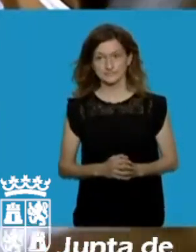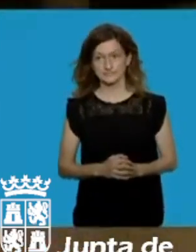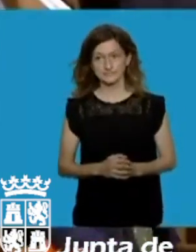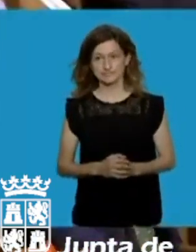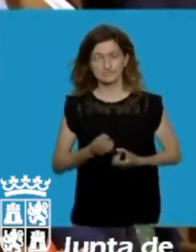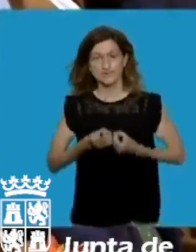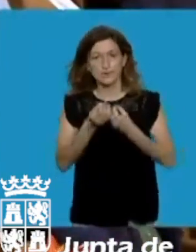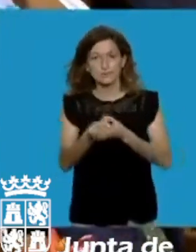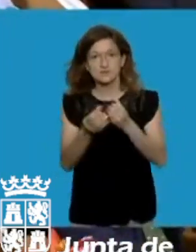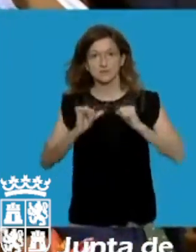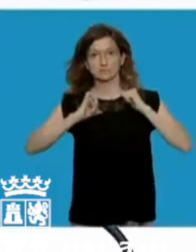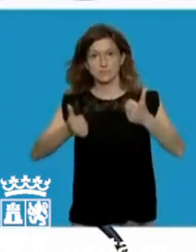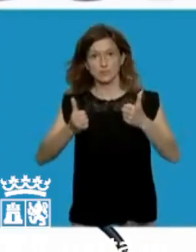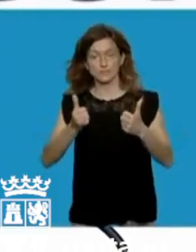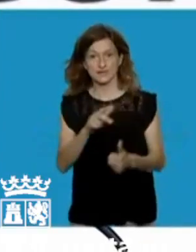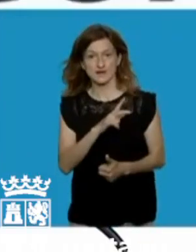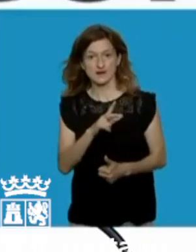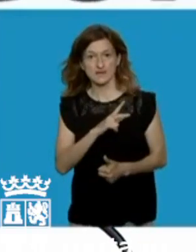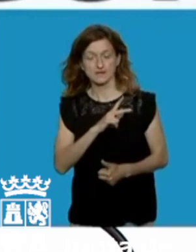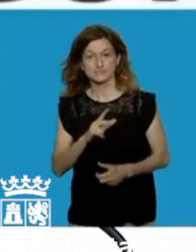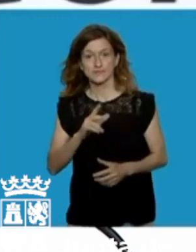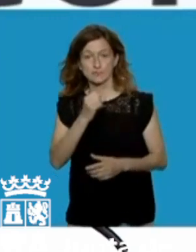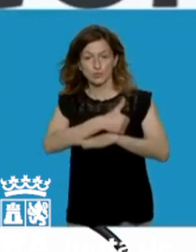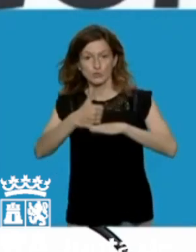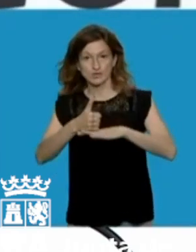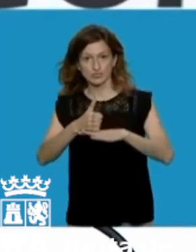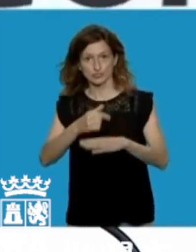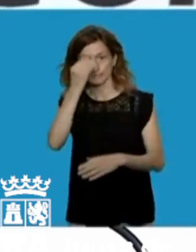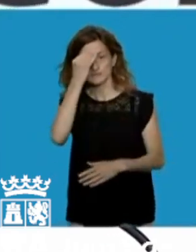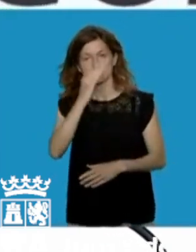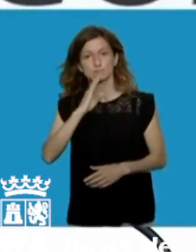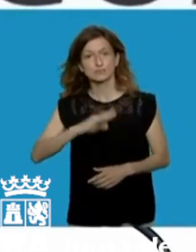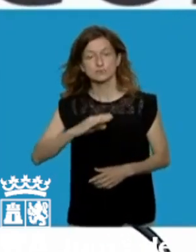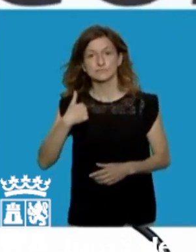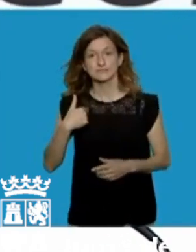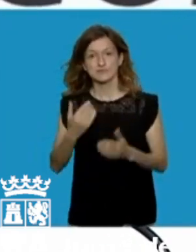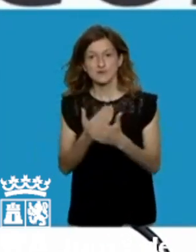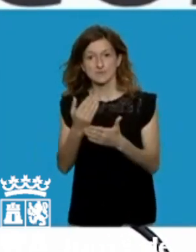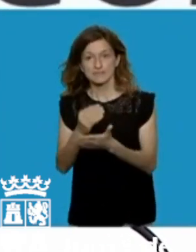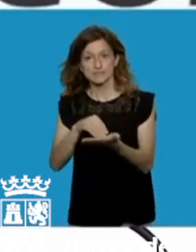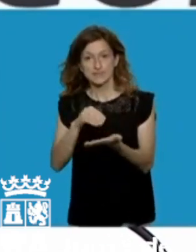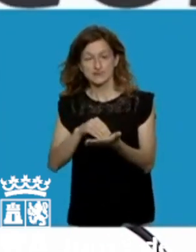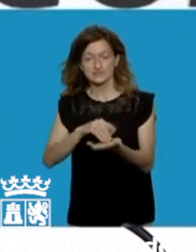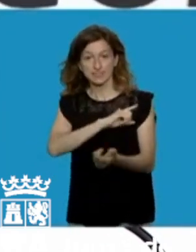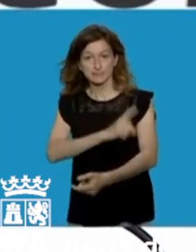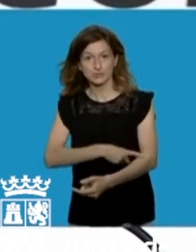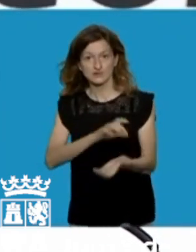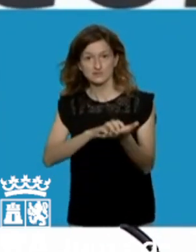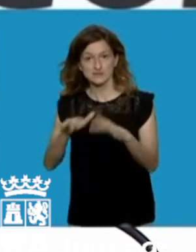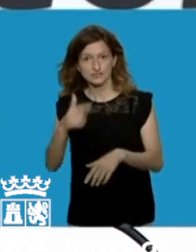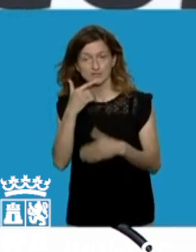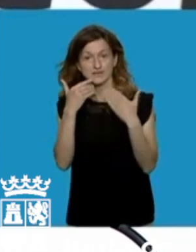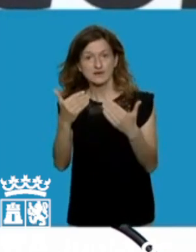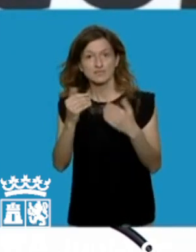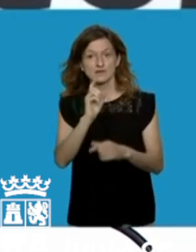Hemos comentado al comienzo de la gala, el jurado de estos premios ha considerado oportuno que en esta edición del Deporte de Castilla y León se agradezca no solo